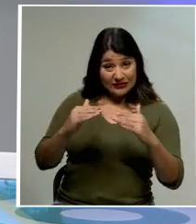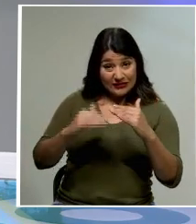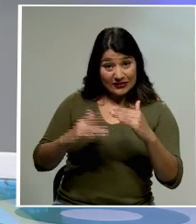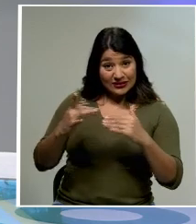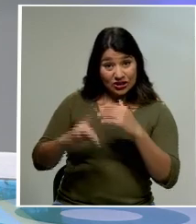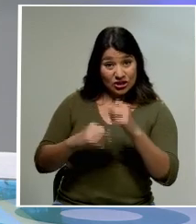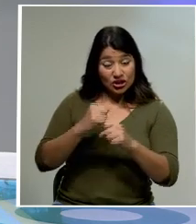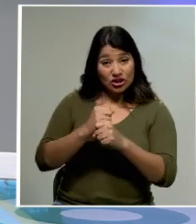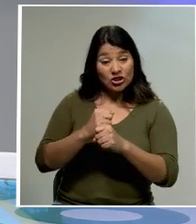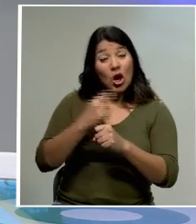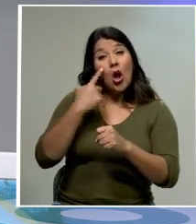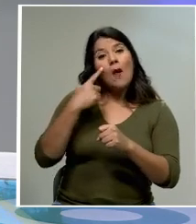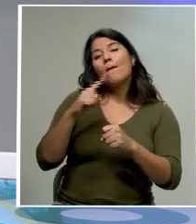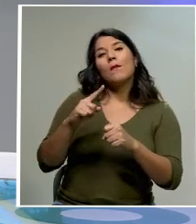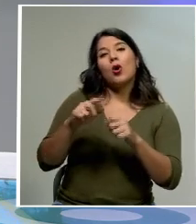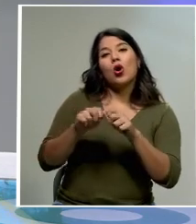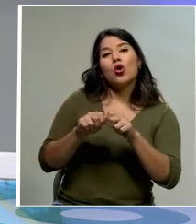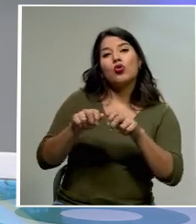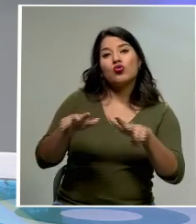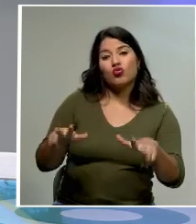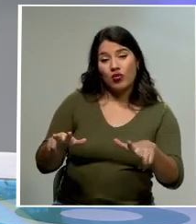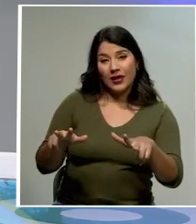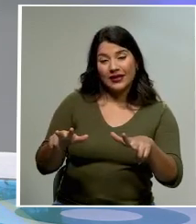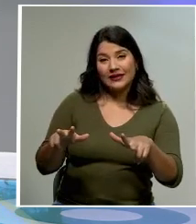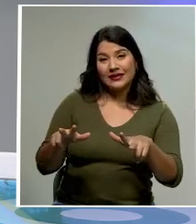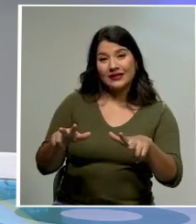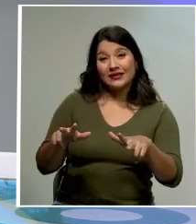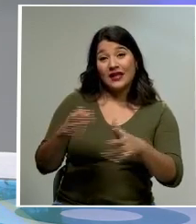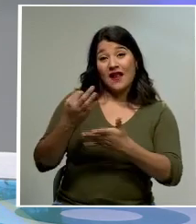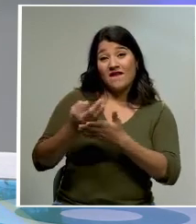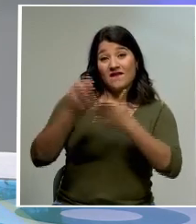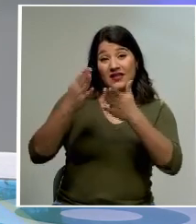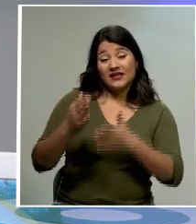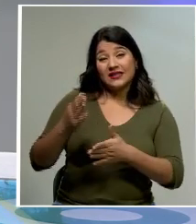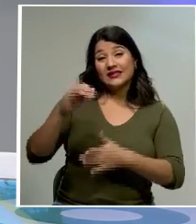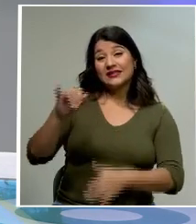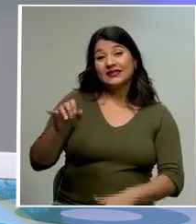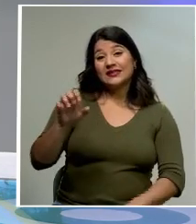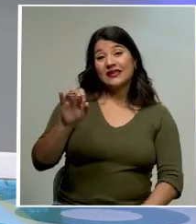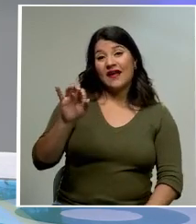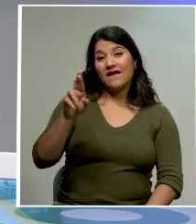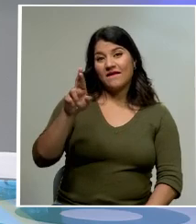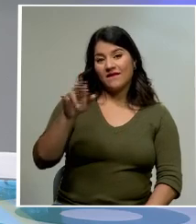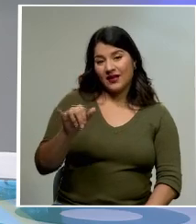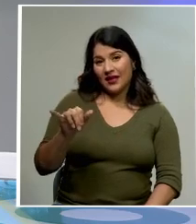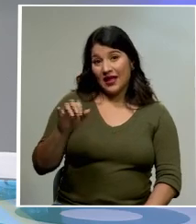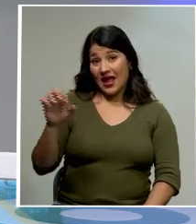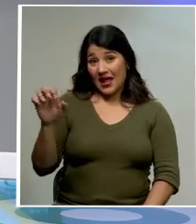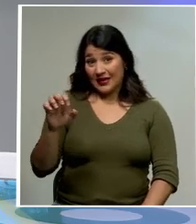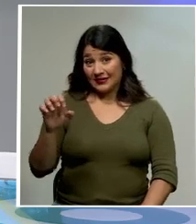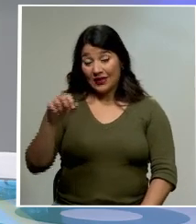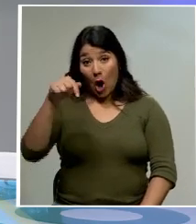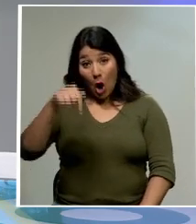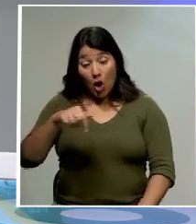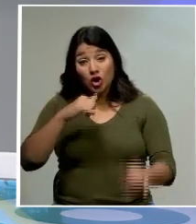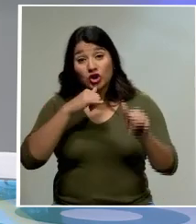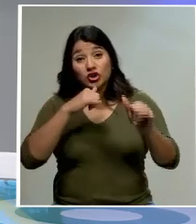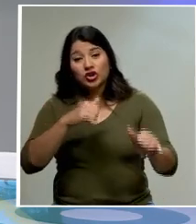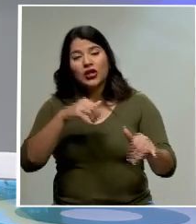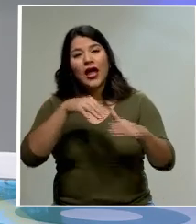de la red de tráfico sexual del financista Jeffrey Epstein, presentó hoy una denuncia en Nueva